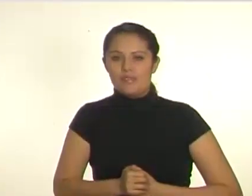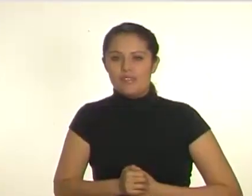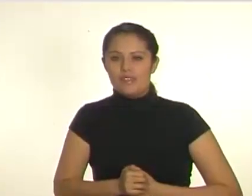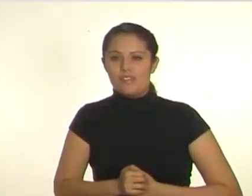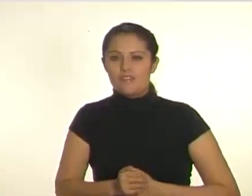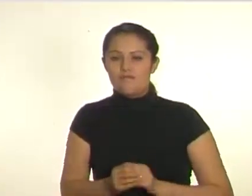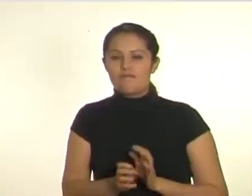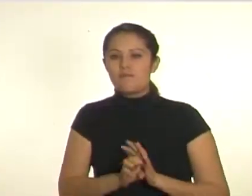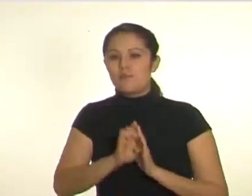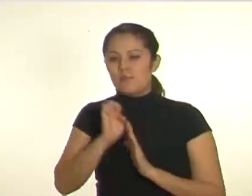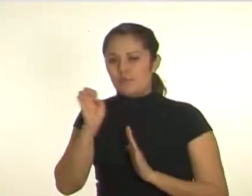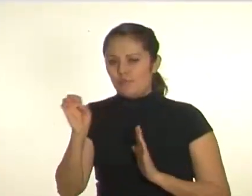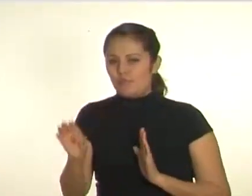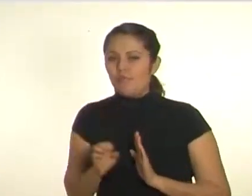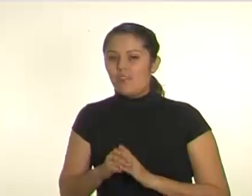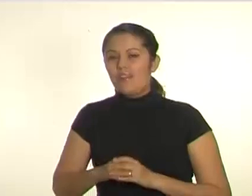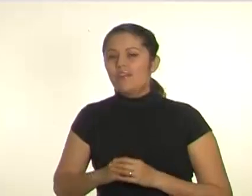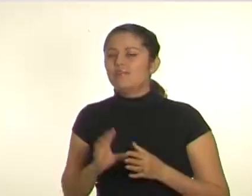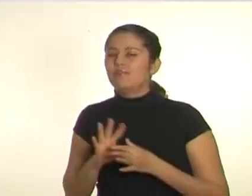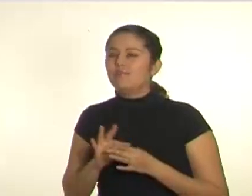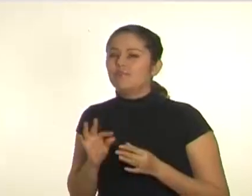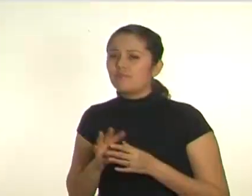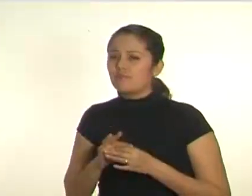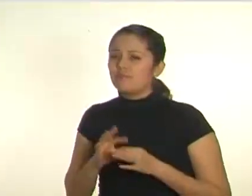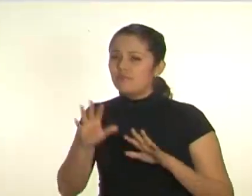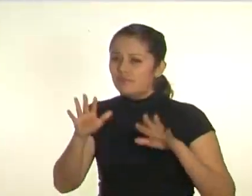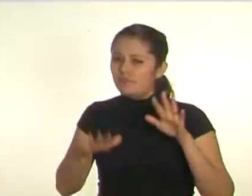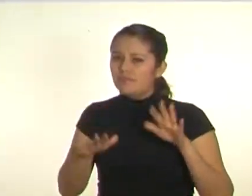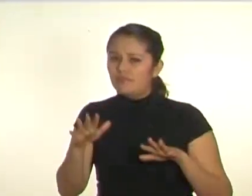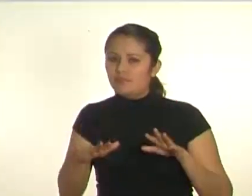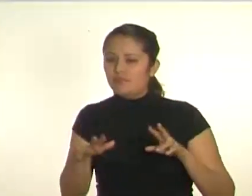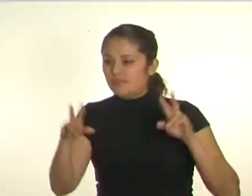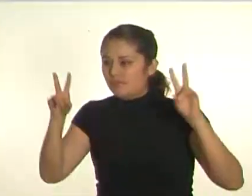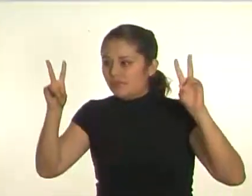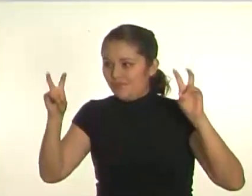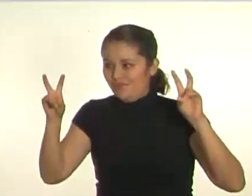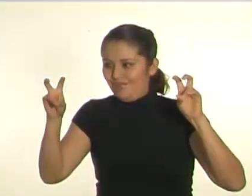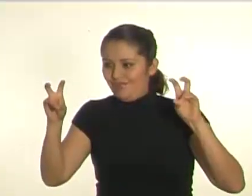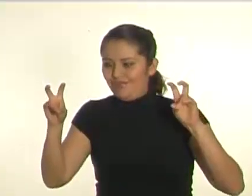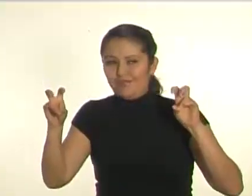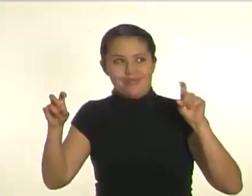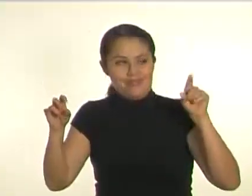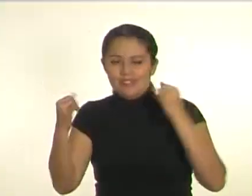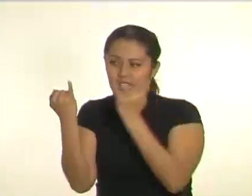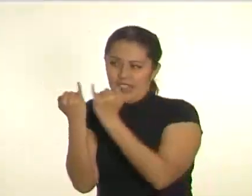que podemos encontrar no solamente estas que tenemos acá, mira,